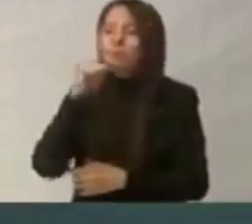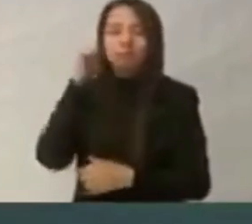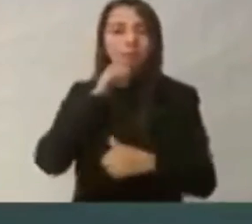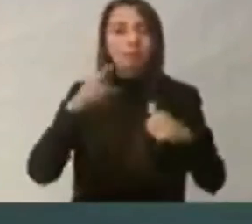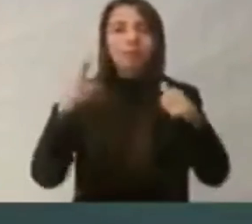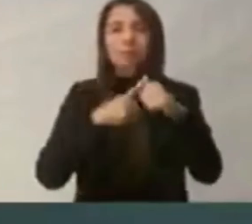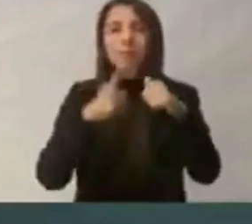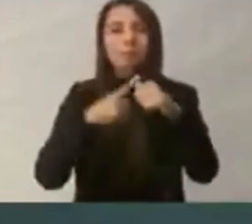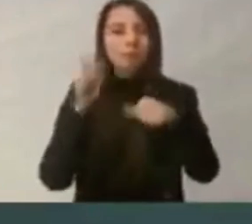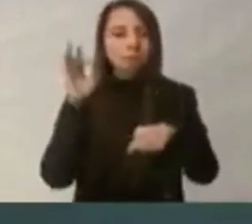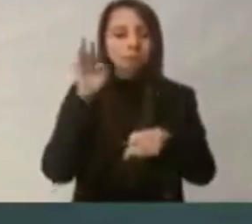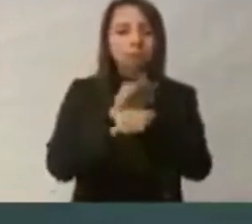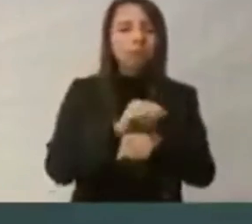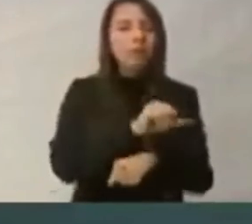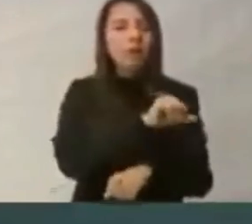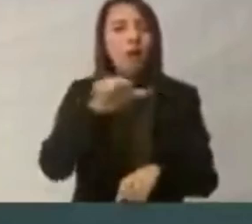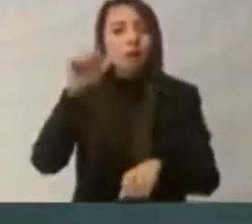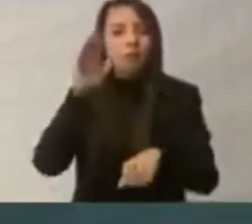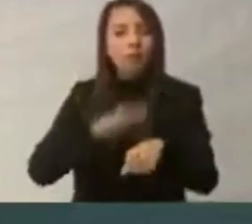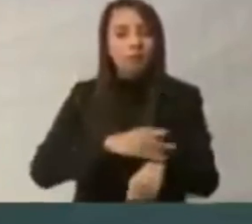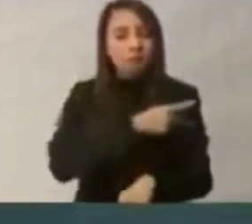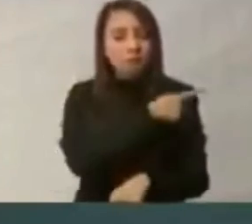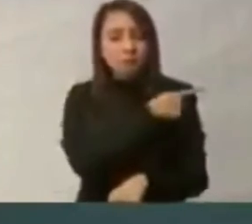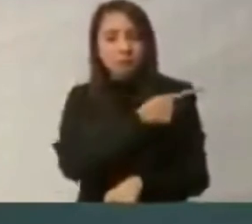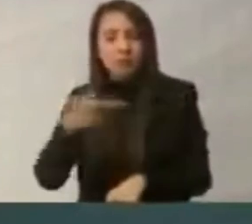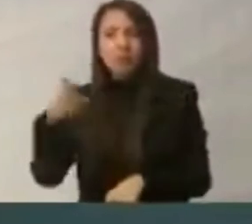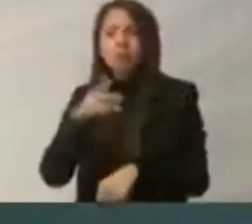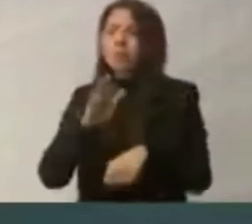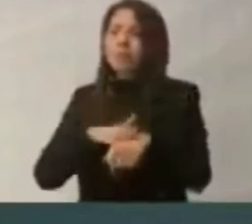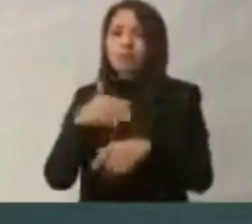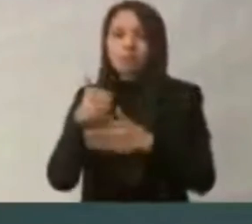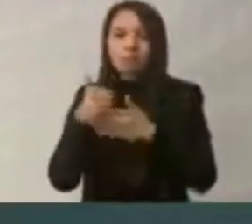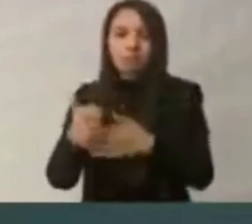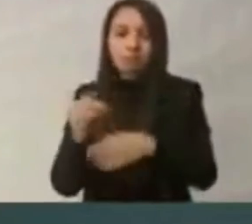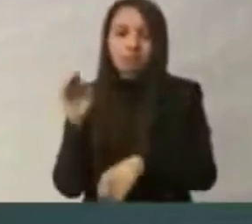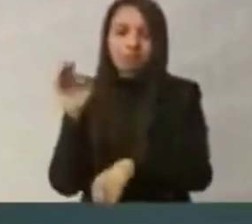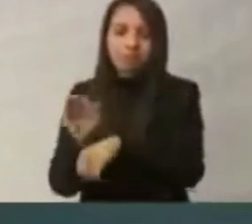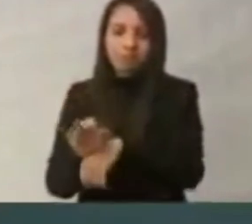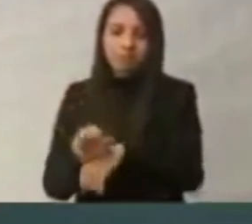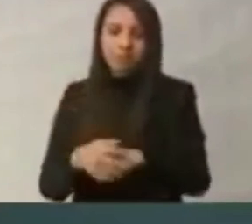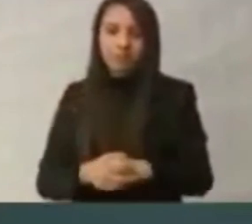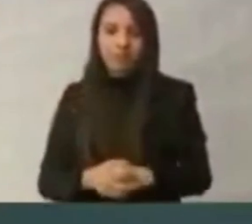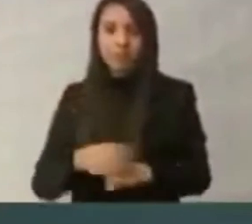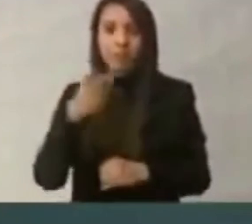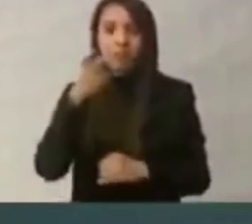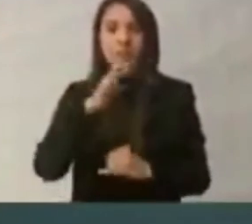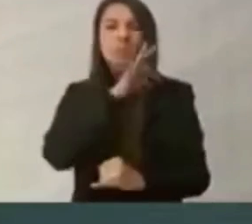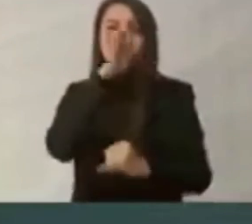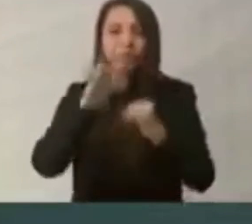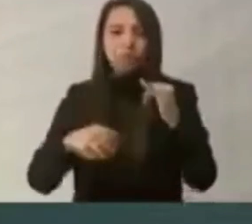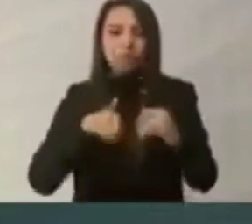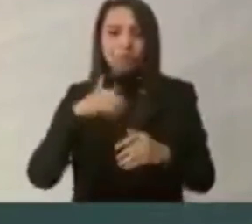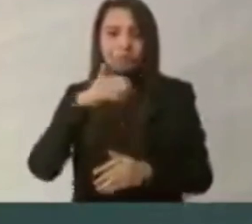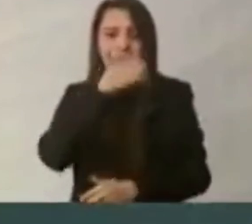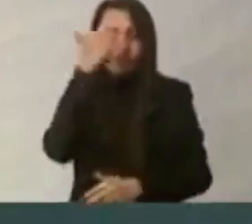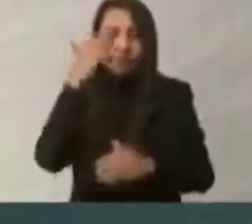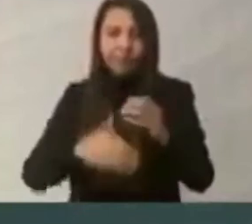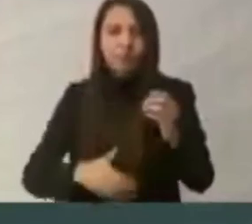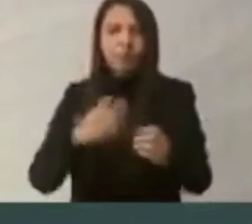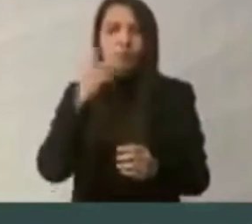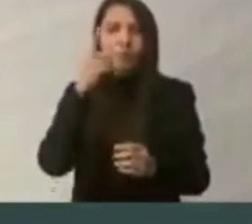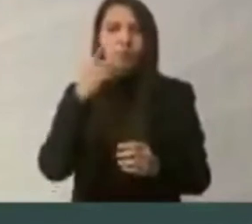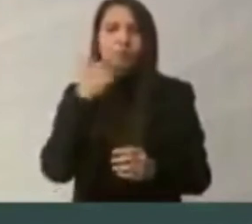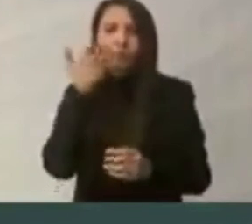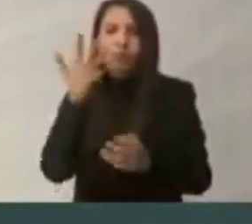humilde, a la gente más pobre. Yo quiero terminar agradeciéndole mucho al